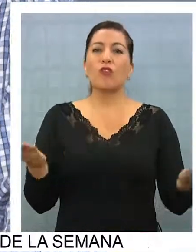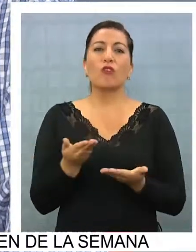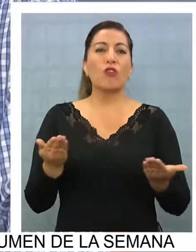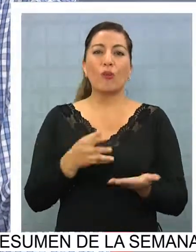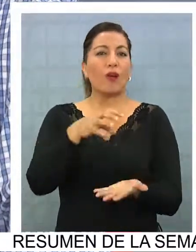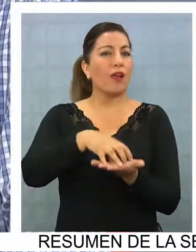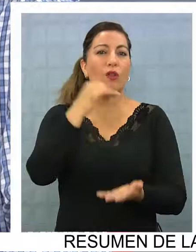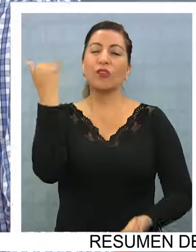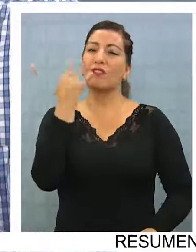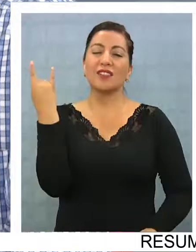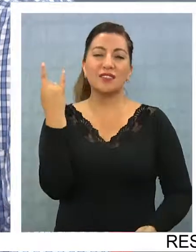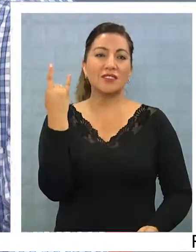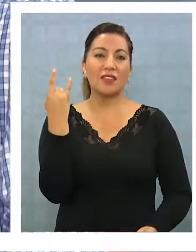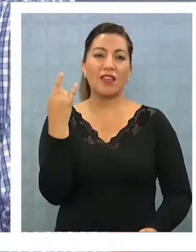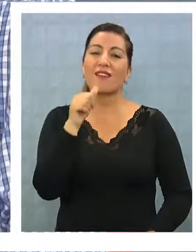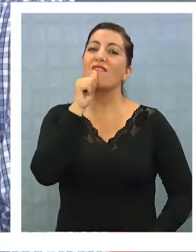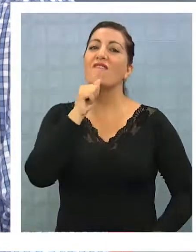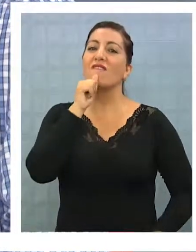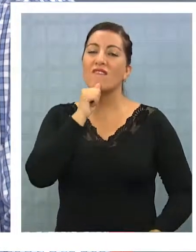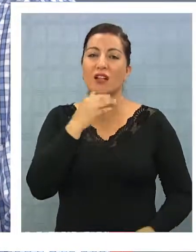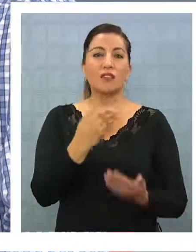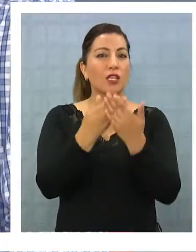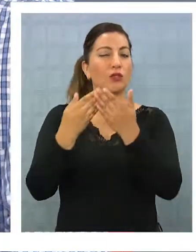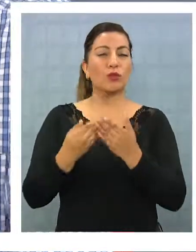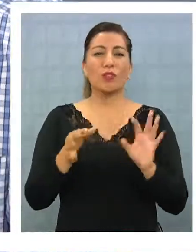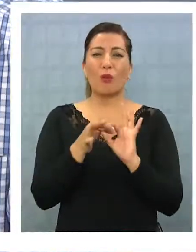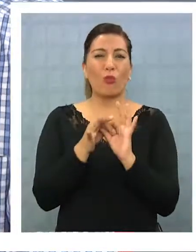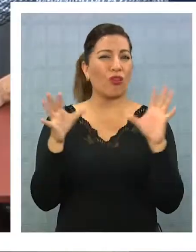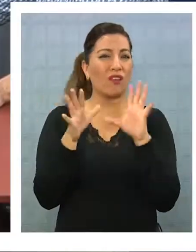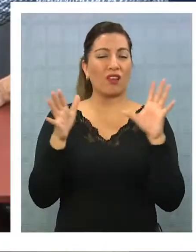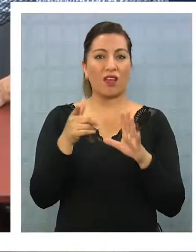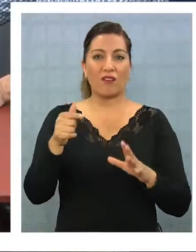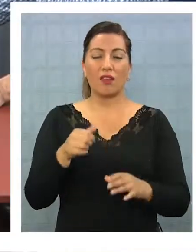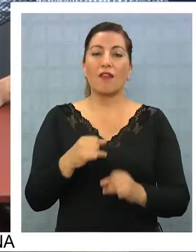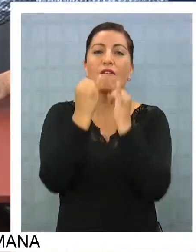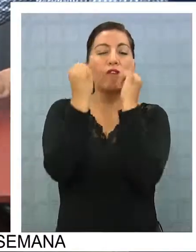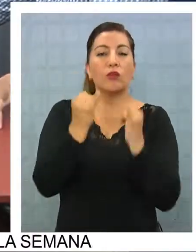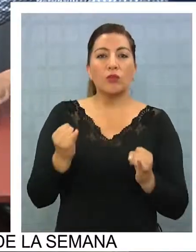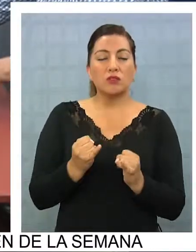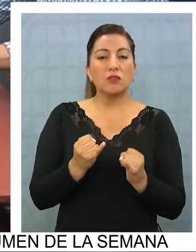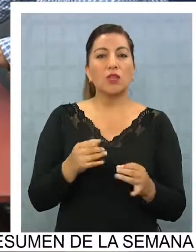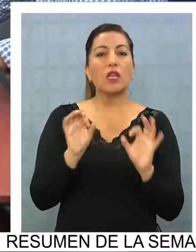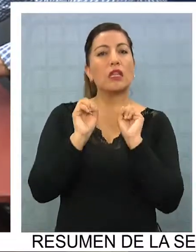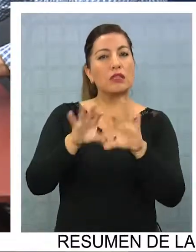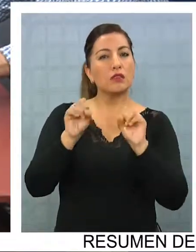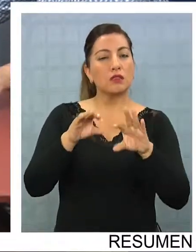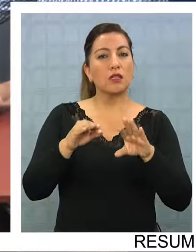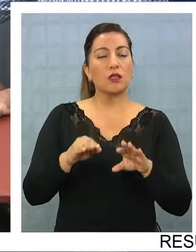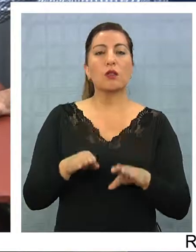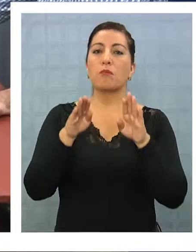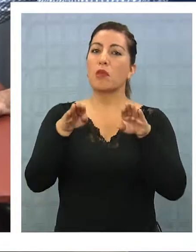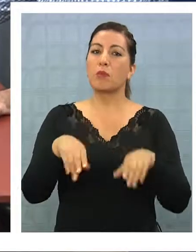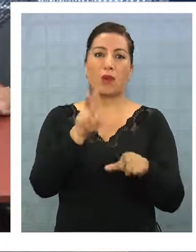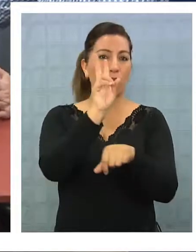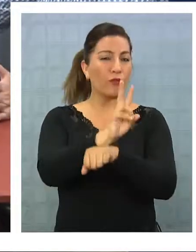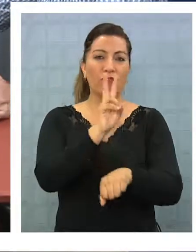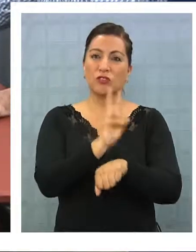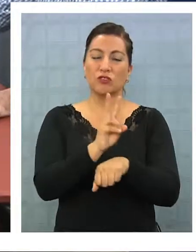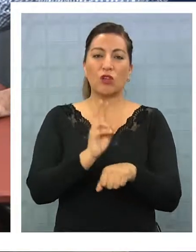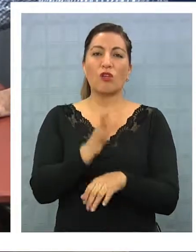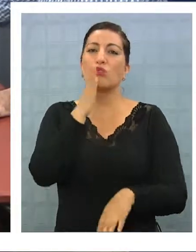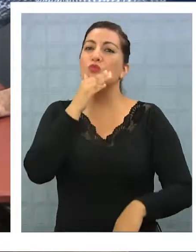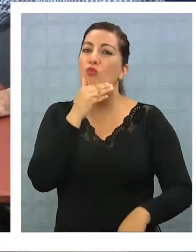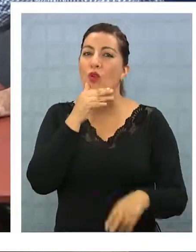las universidades de regiones que tienen deficiencias, ¿cierto?, graves de formación académica, de sus propios académicos incluso? No